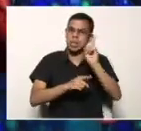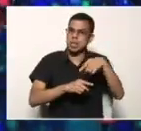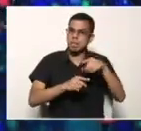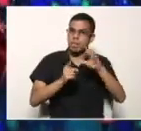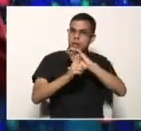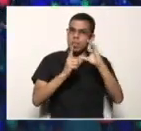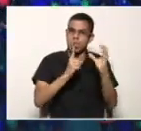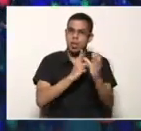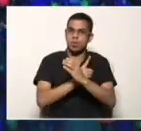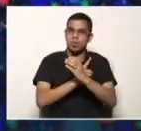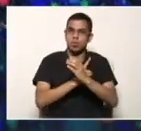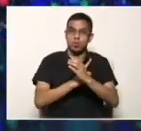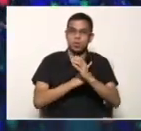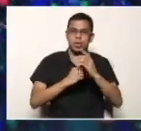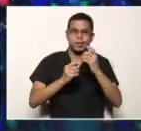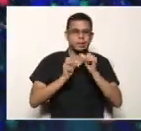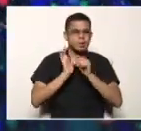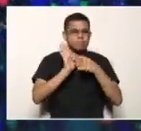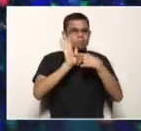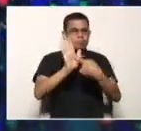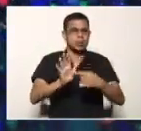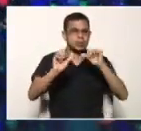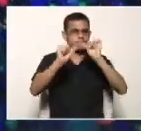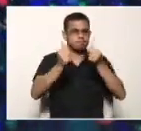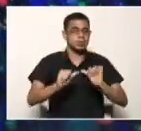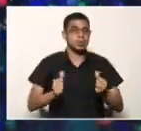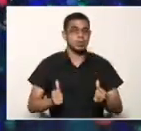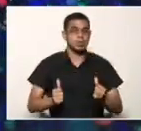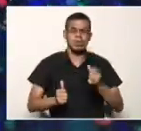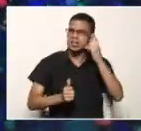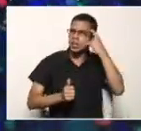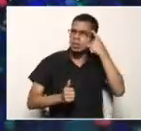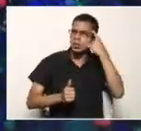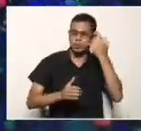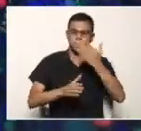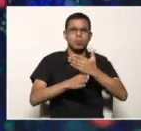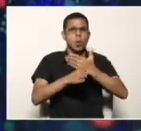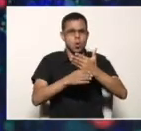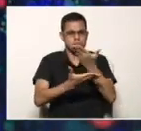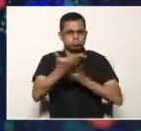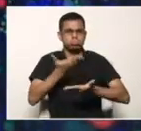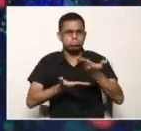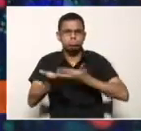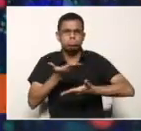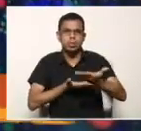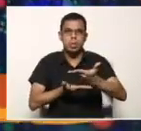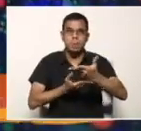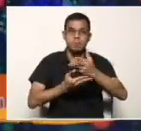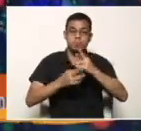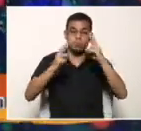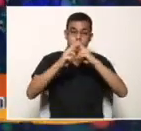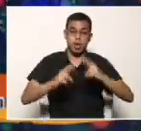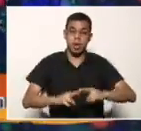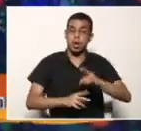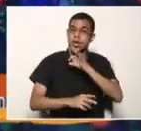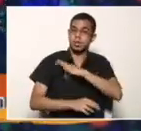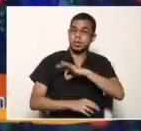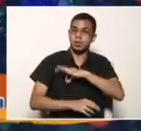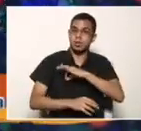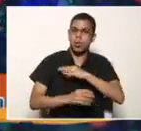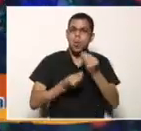Cultura Expresarte. Les recordamos que pueden interactuar con todos nosotros y con nuestro equipo a través de nuestras redes sociales como